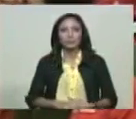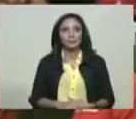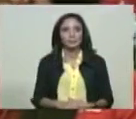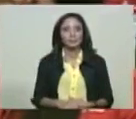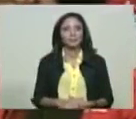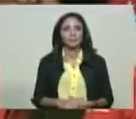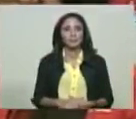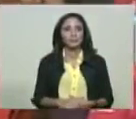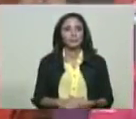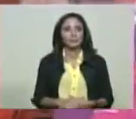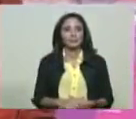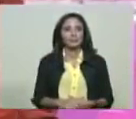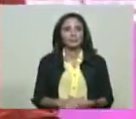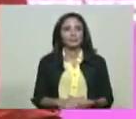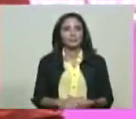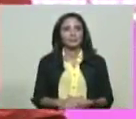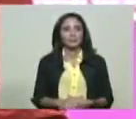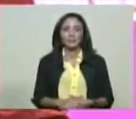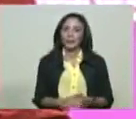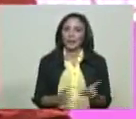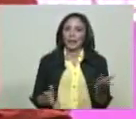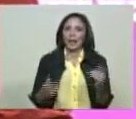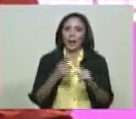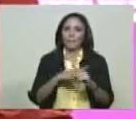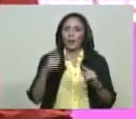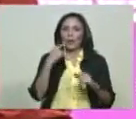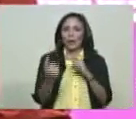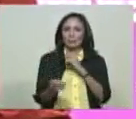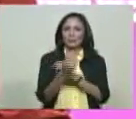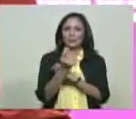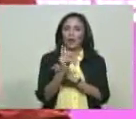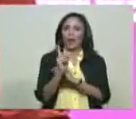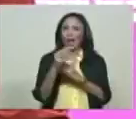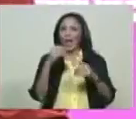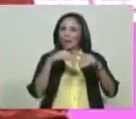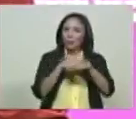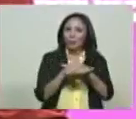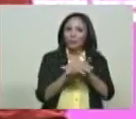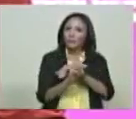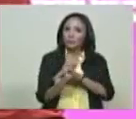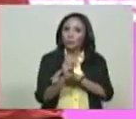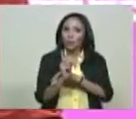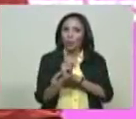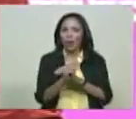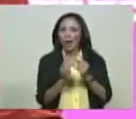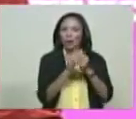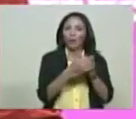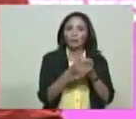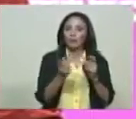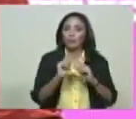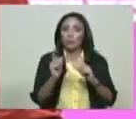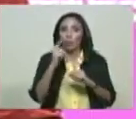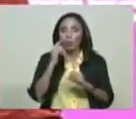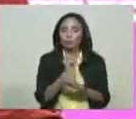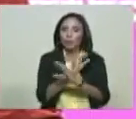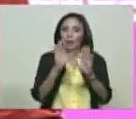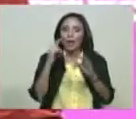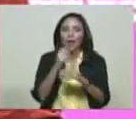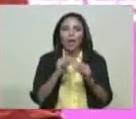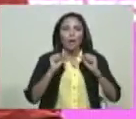pero ninguna de esas críticas podría esconder el brillo radiante de lo que ha sido el proceso de resistencia